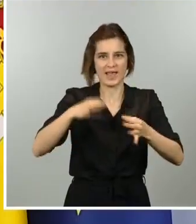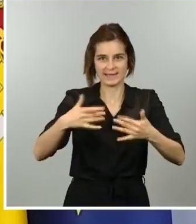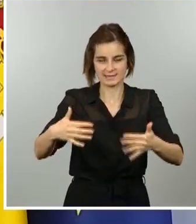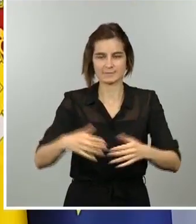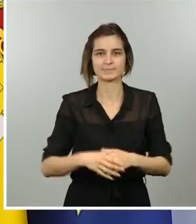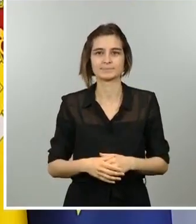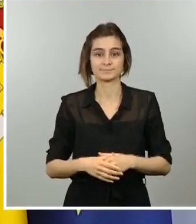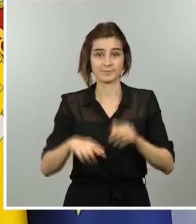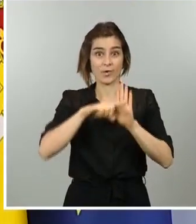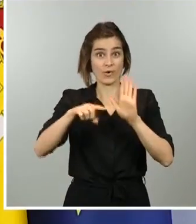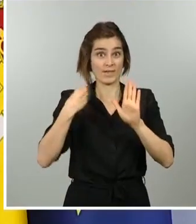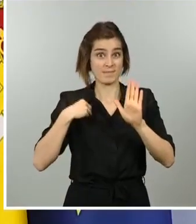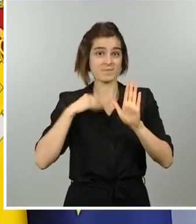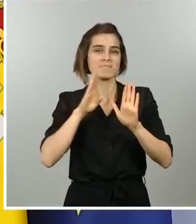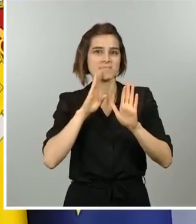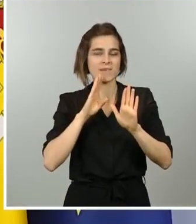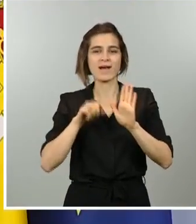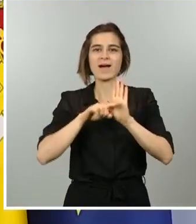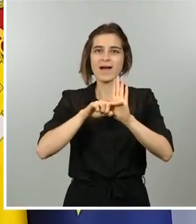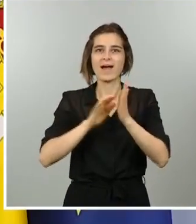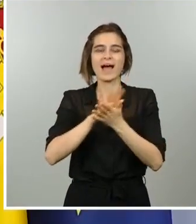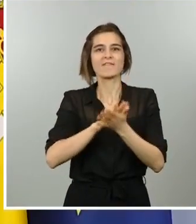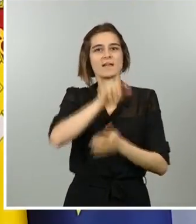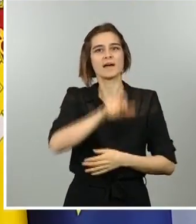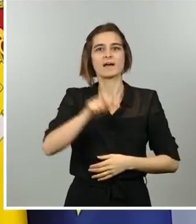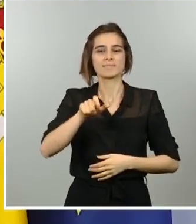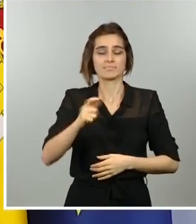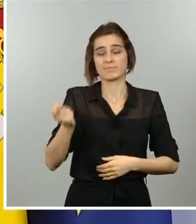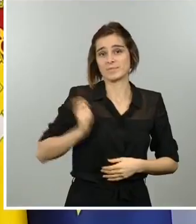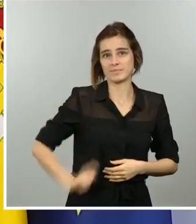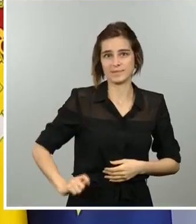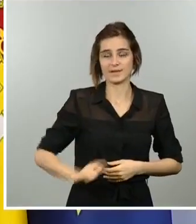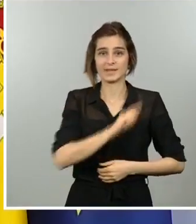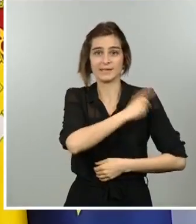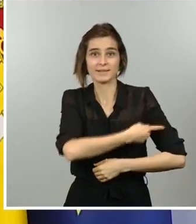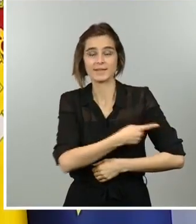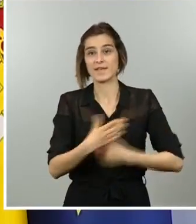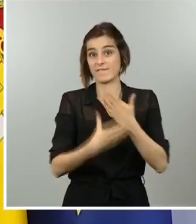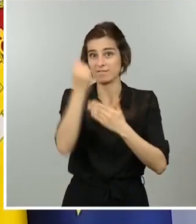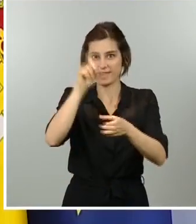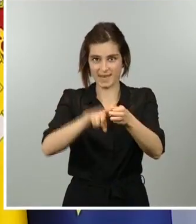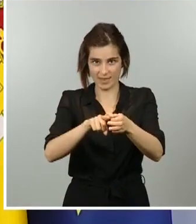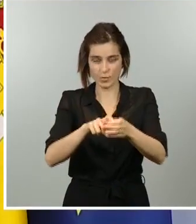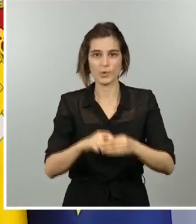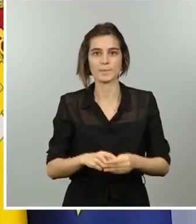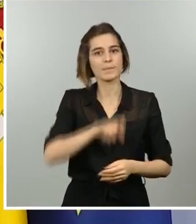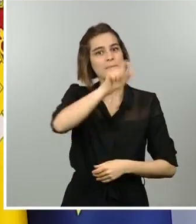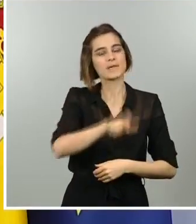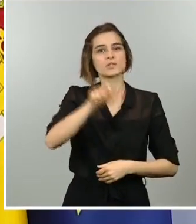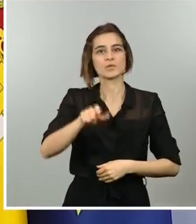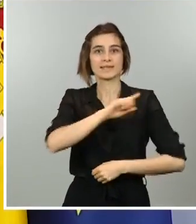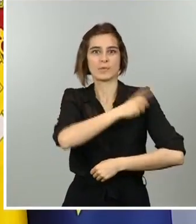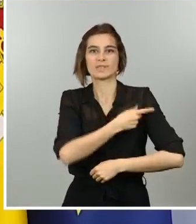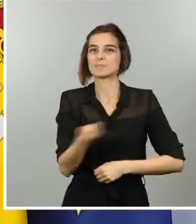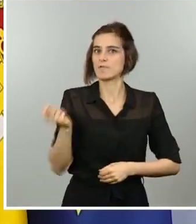se hace referencia al deporte profesional y federado. Se permite para los deportistas profesionales y de alto nivel, aquellos que